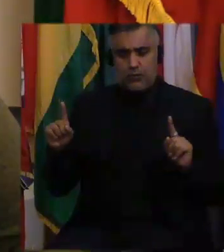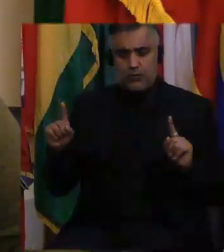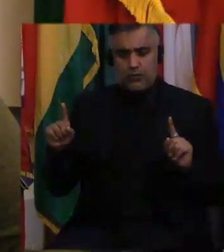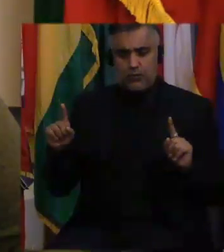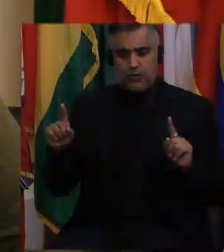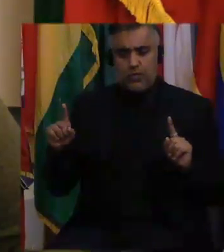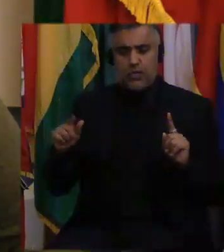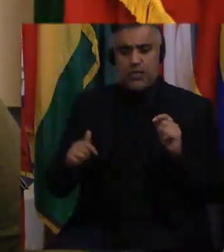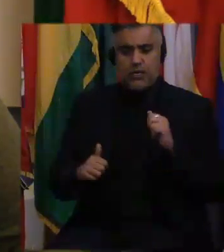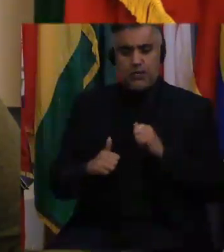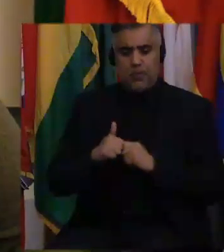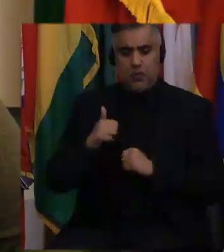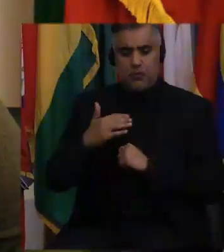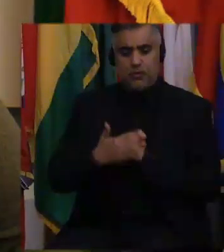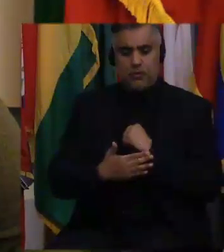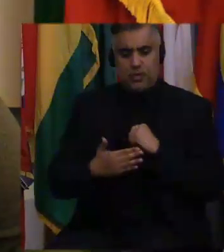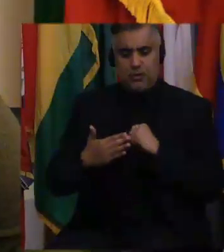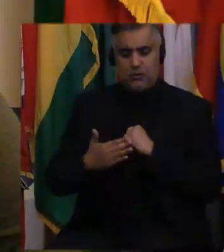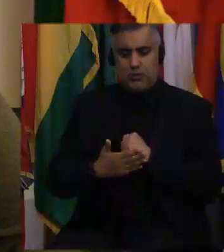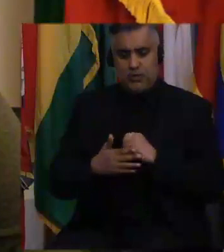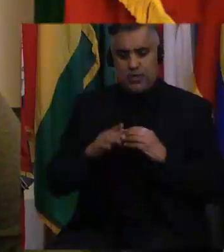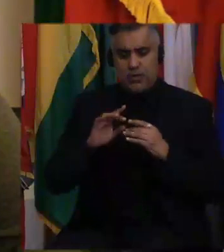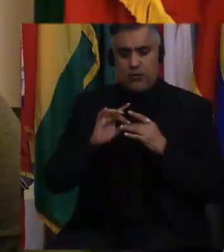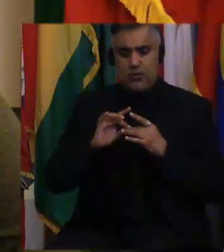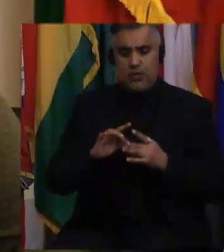las políticas tienen sistemas de cuotas.